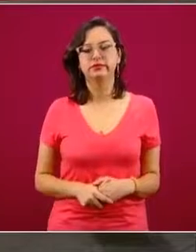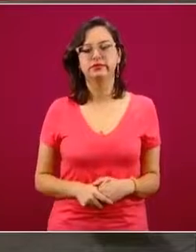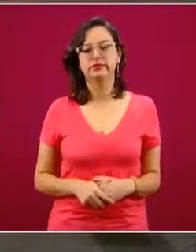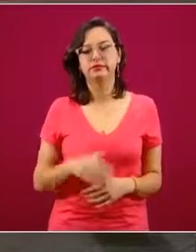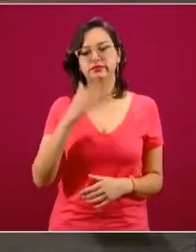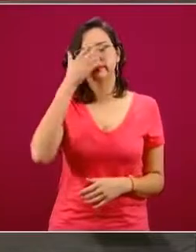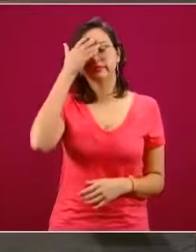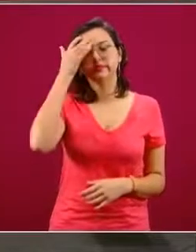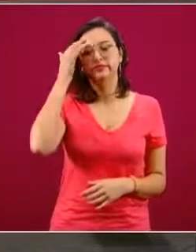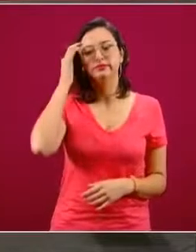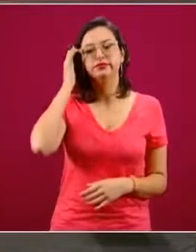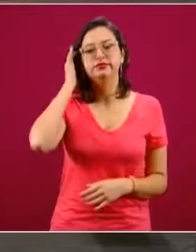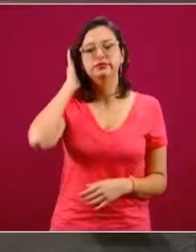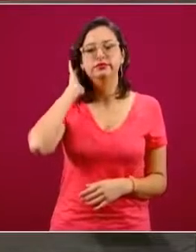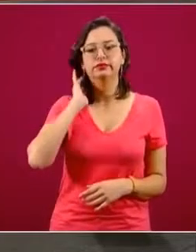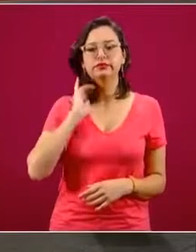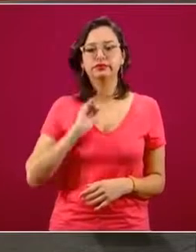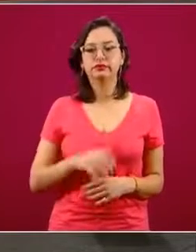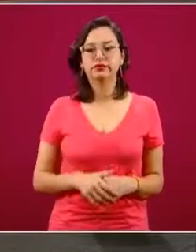Sí, gracias.